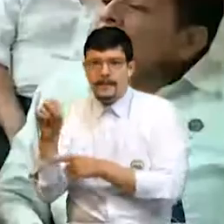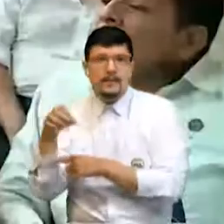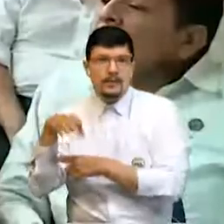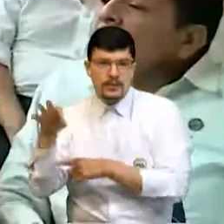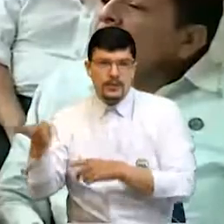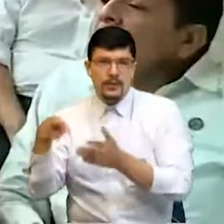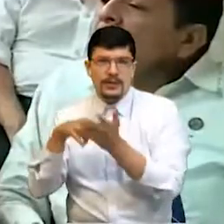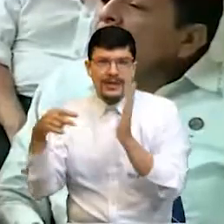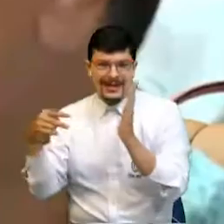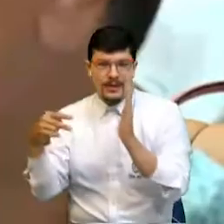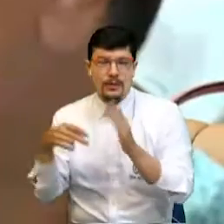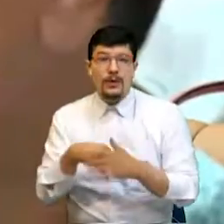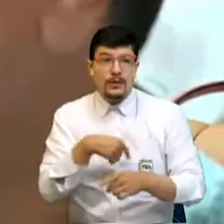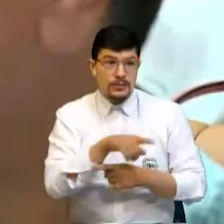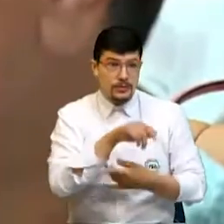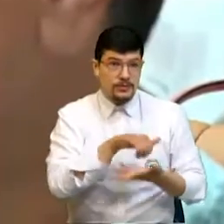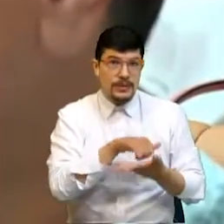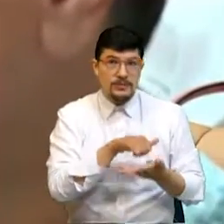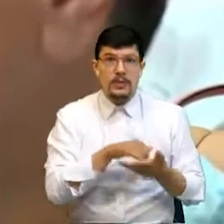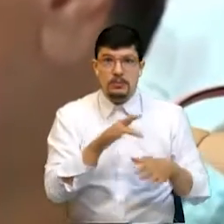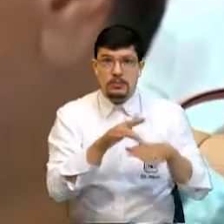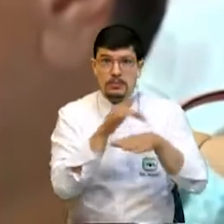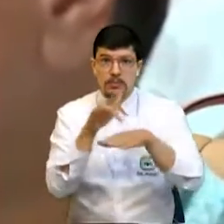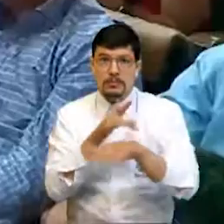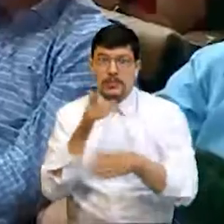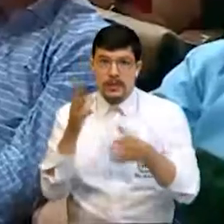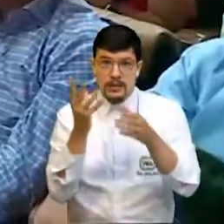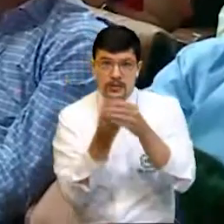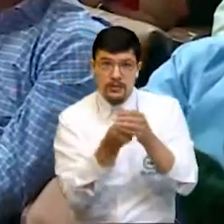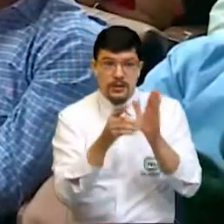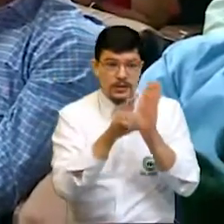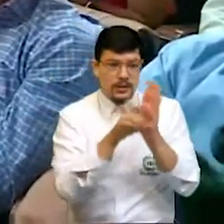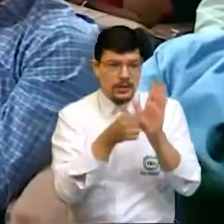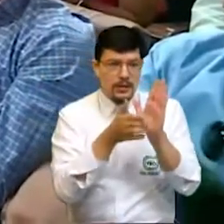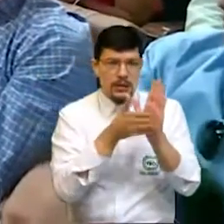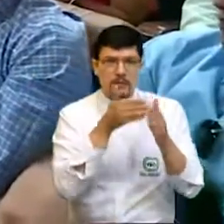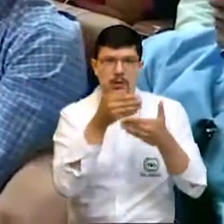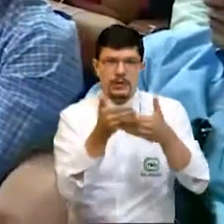Esto sería un mejor aliciente, la inclusión del decreto y así facilitar ese proceso.